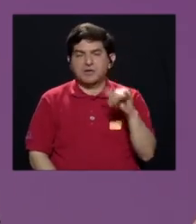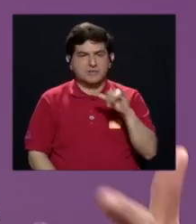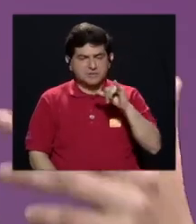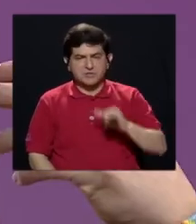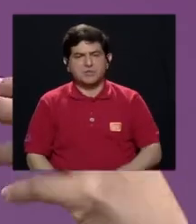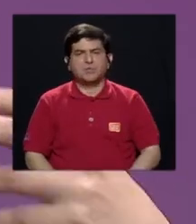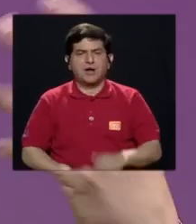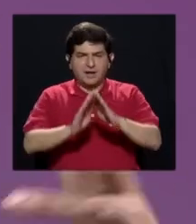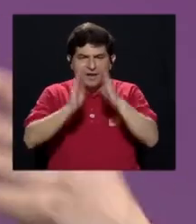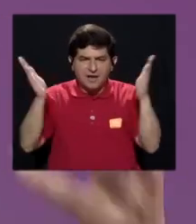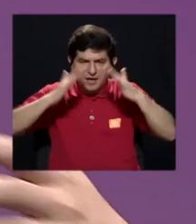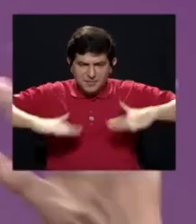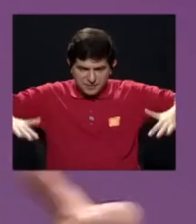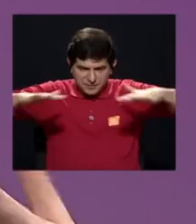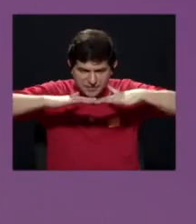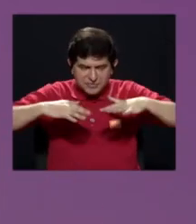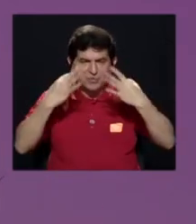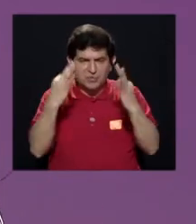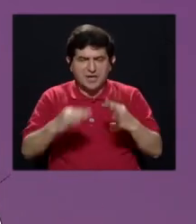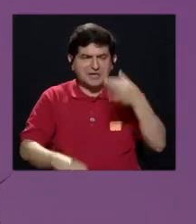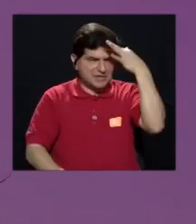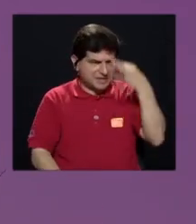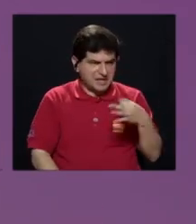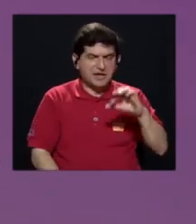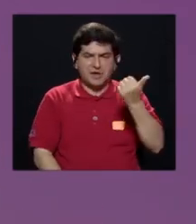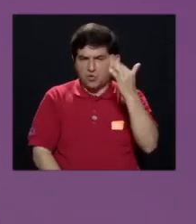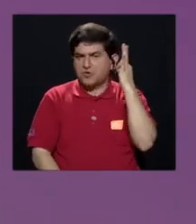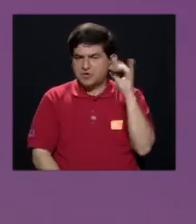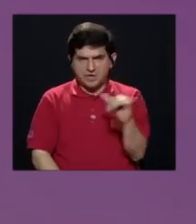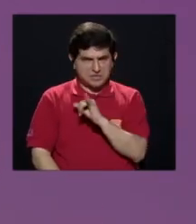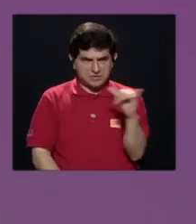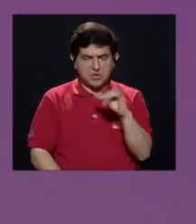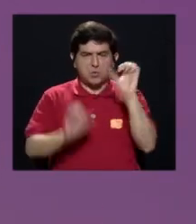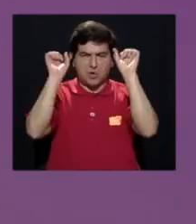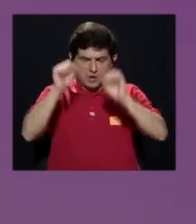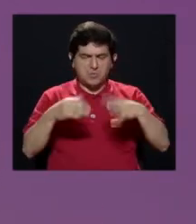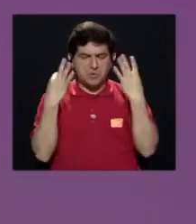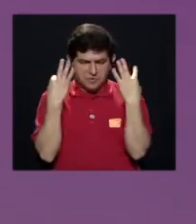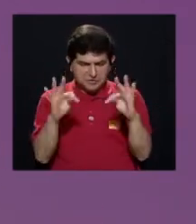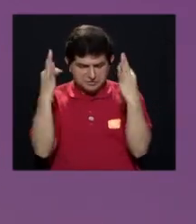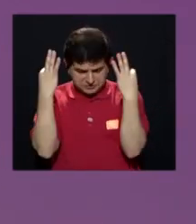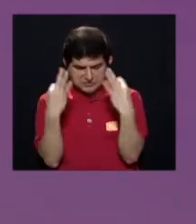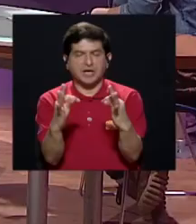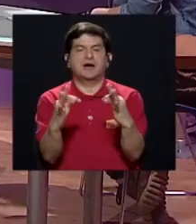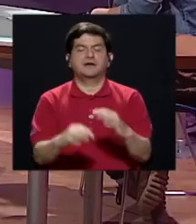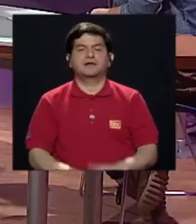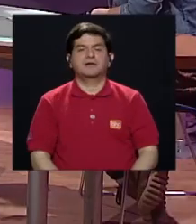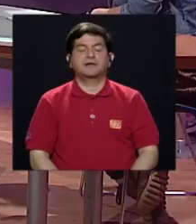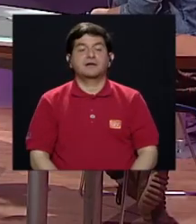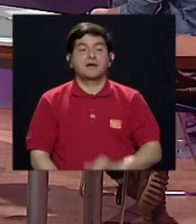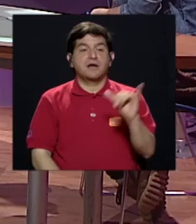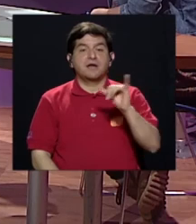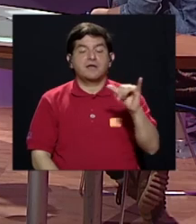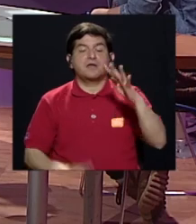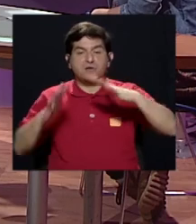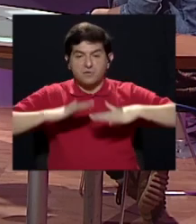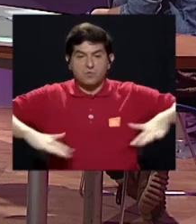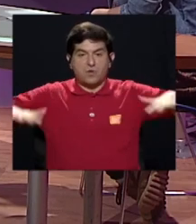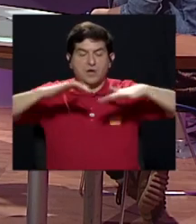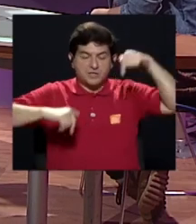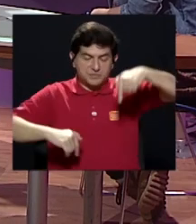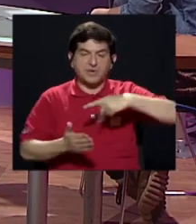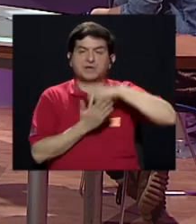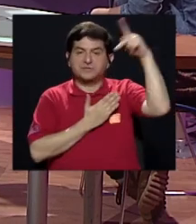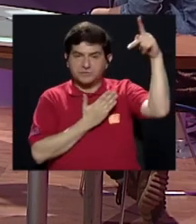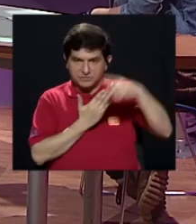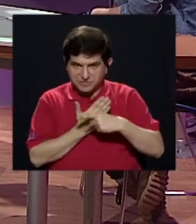abriendo camino y ir convenciendo de que otras chicas también se atrevan. Y por ejemplo, reapropiarnos de espacios como este